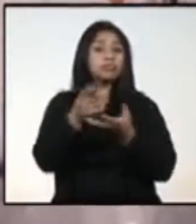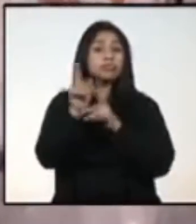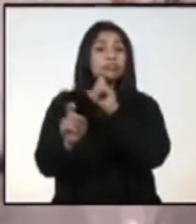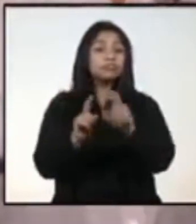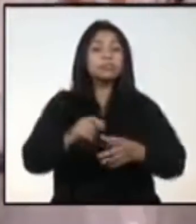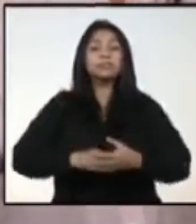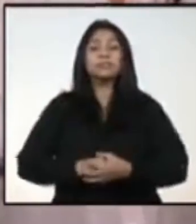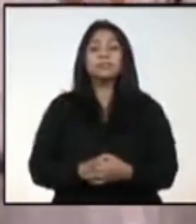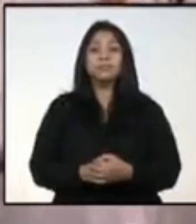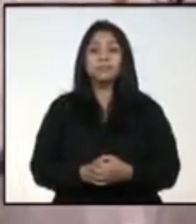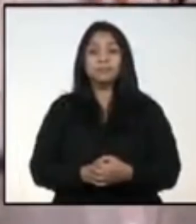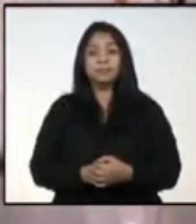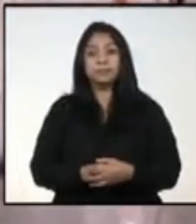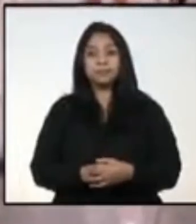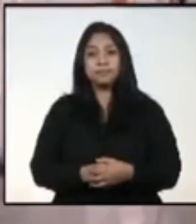una pregunta?